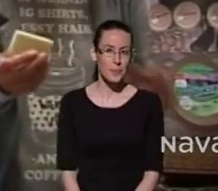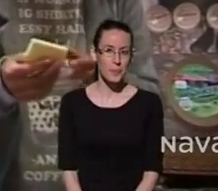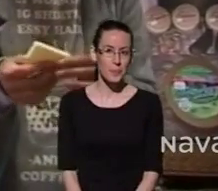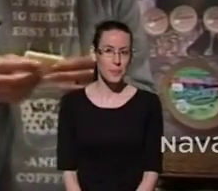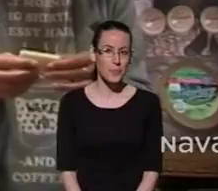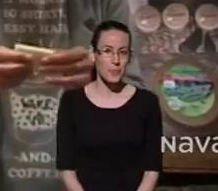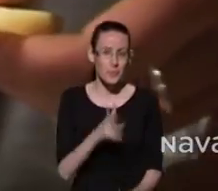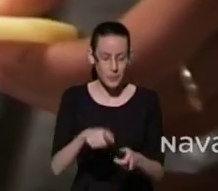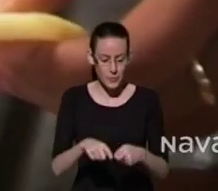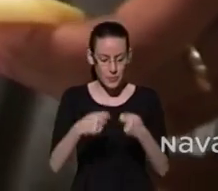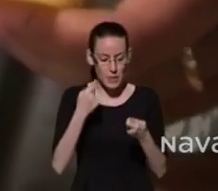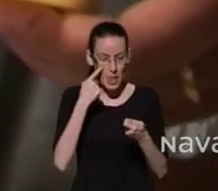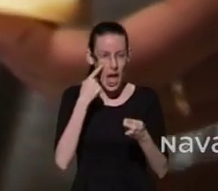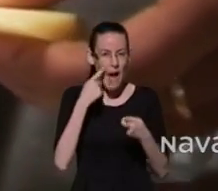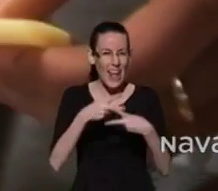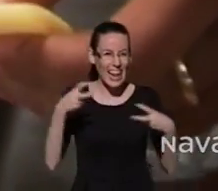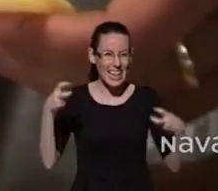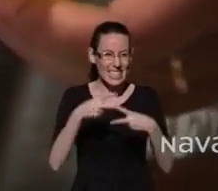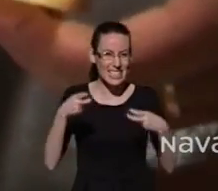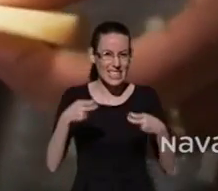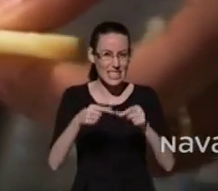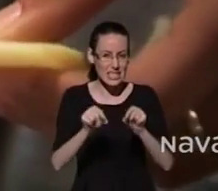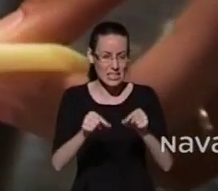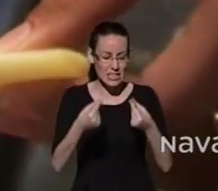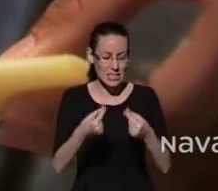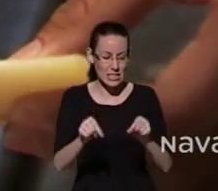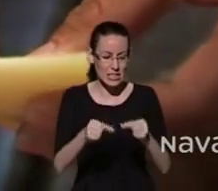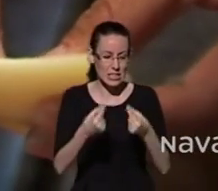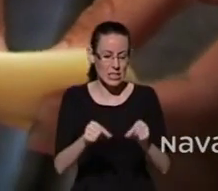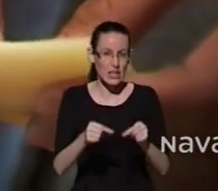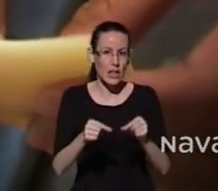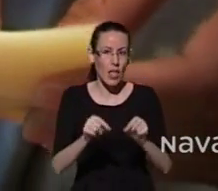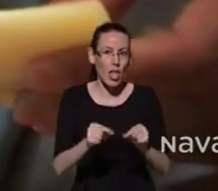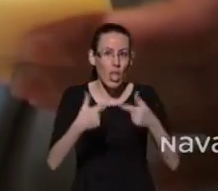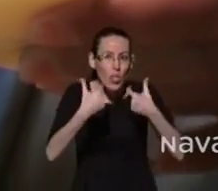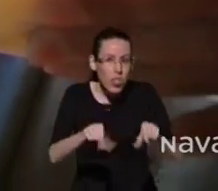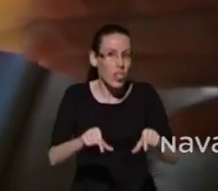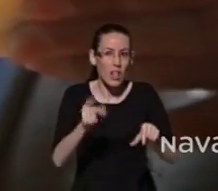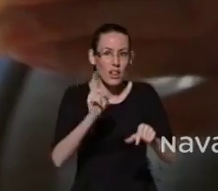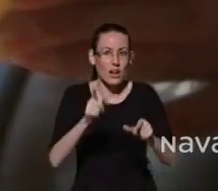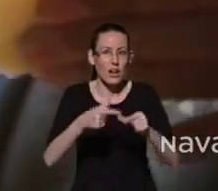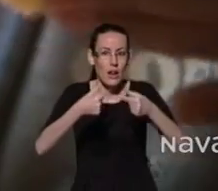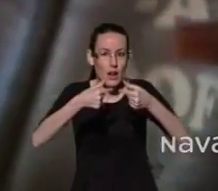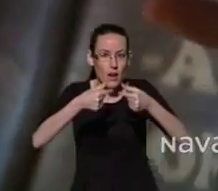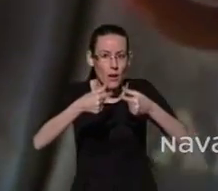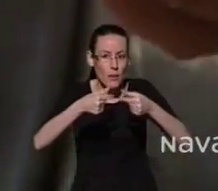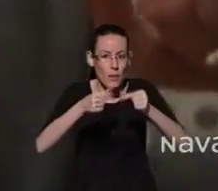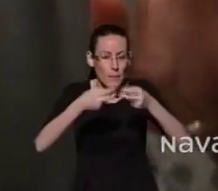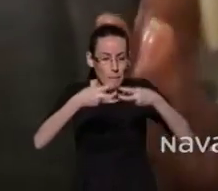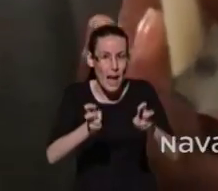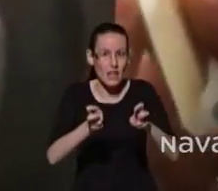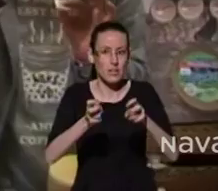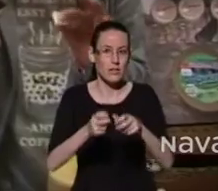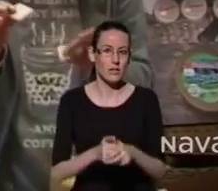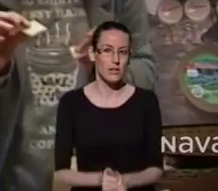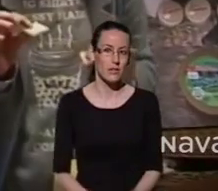Lo rompemos, a ver qué elasticidad tiene. Si es, no tiene que ser ni muy gomoso, ni se tiene que cuartear. Tiene que tener ahí un esto medio.